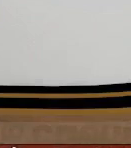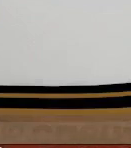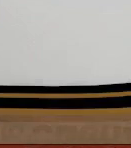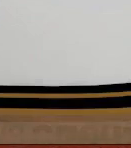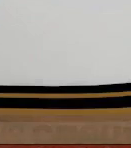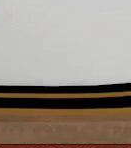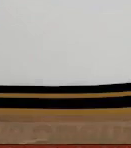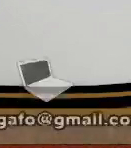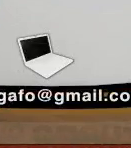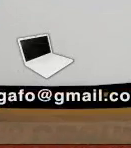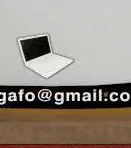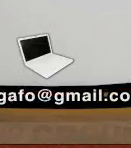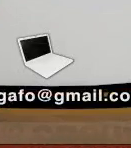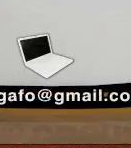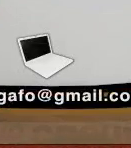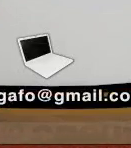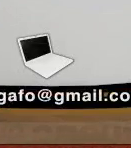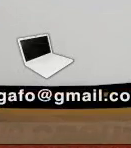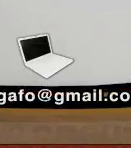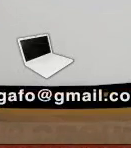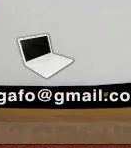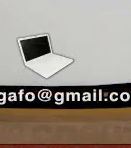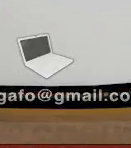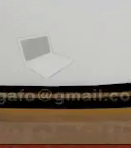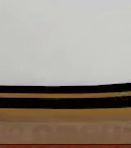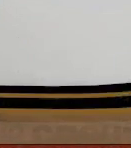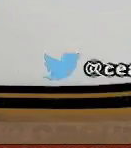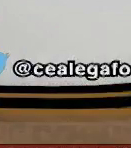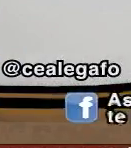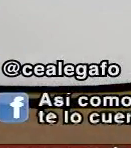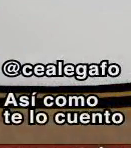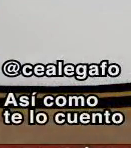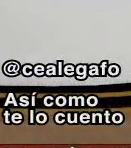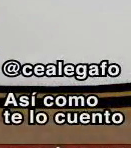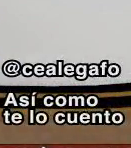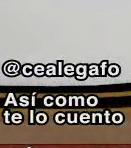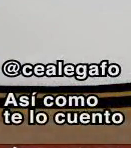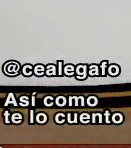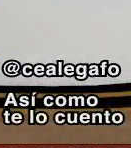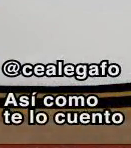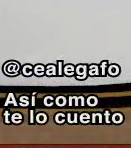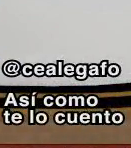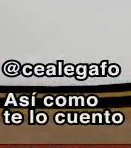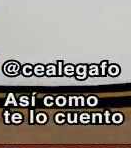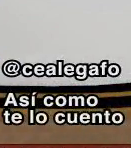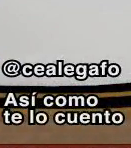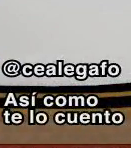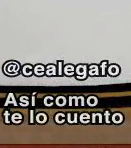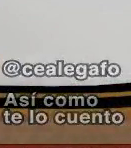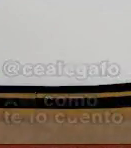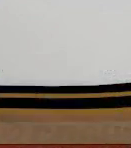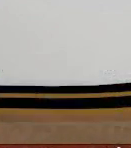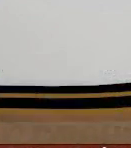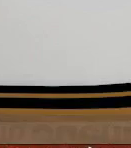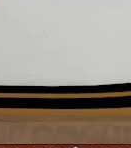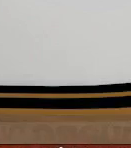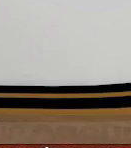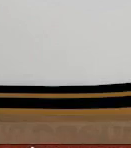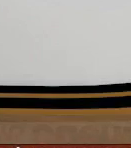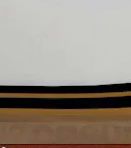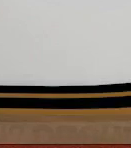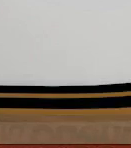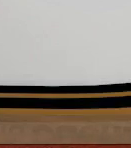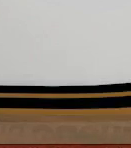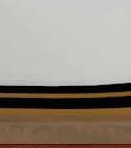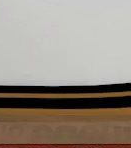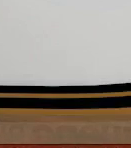parte, pero no por eso dejen de opinar si creen que faltan algunas. Envíenme un correo electrónico o escríbanme en las redes sociales. Yo soy César